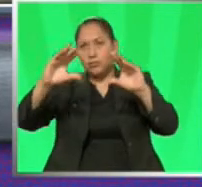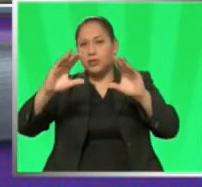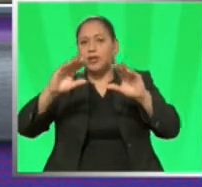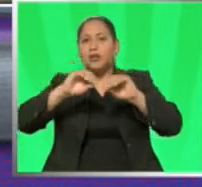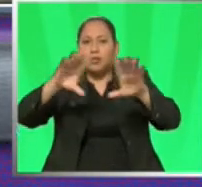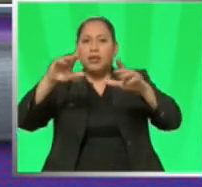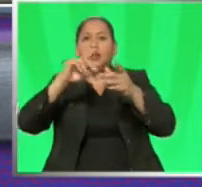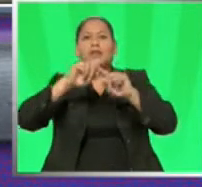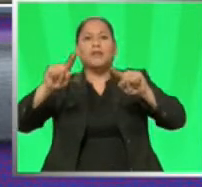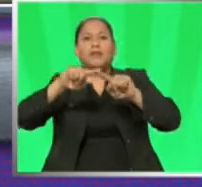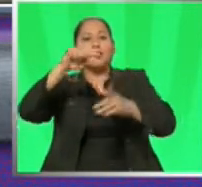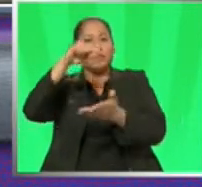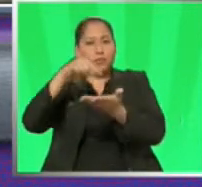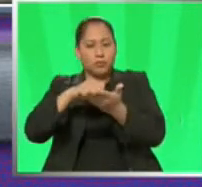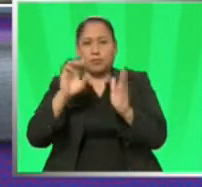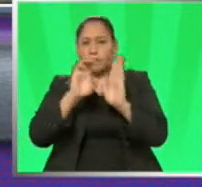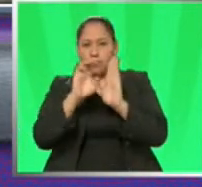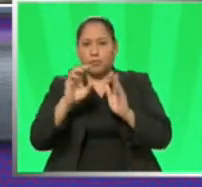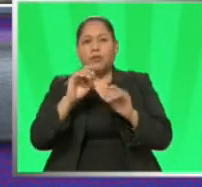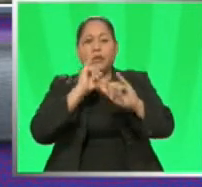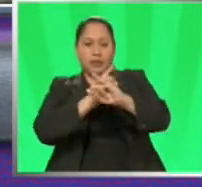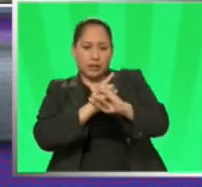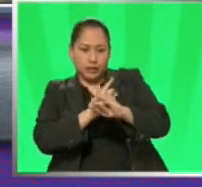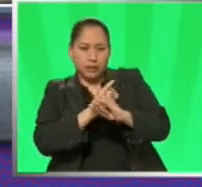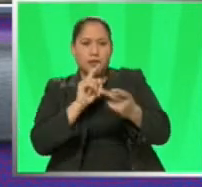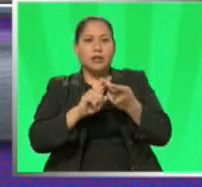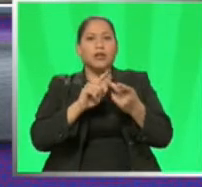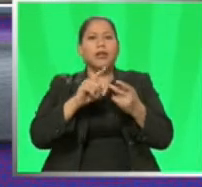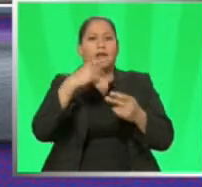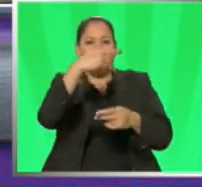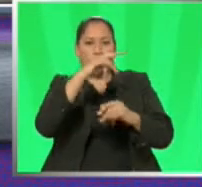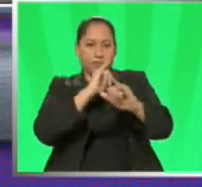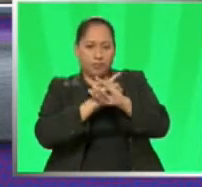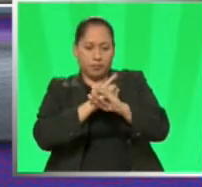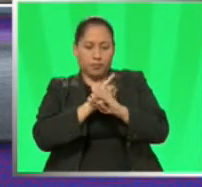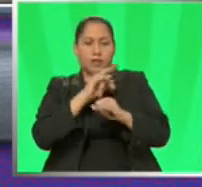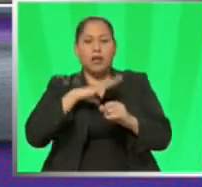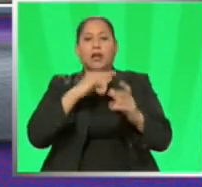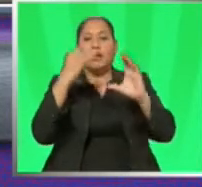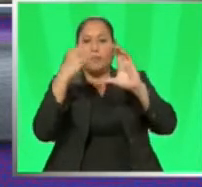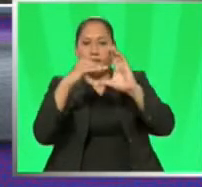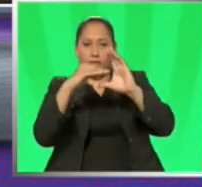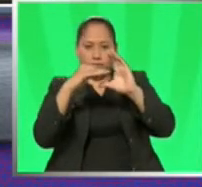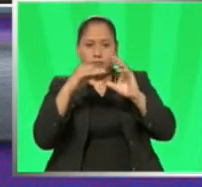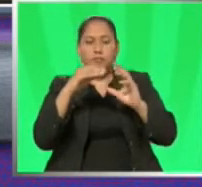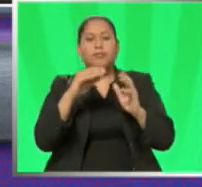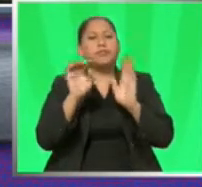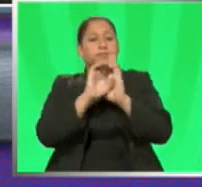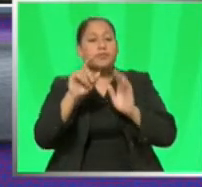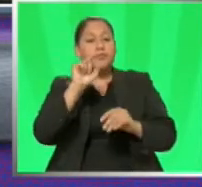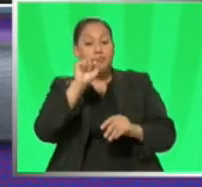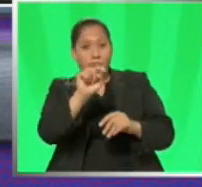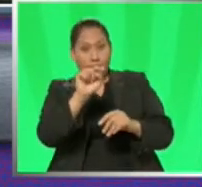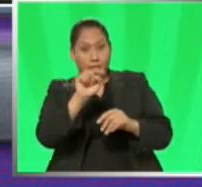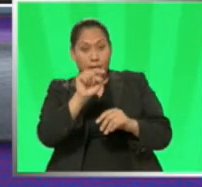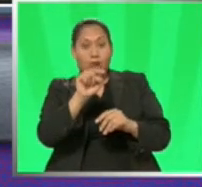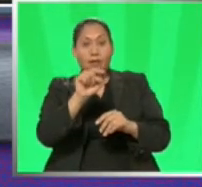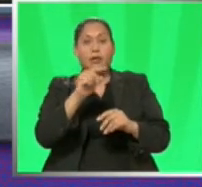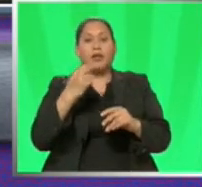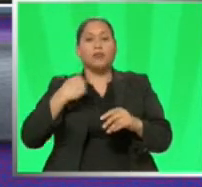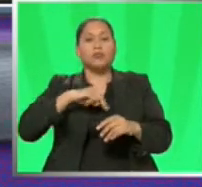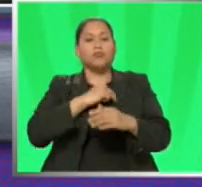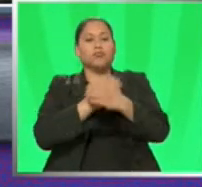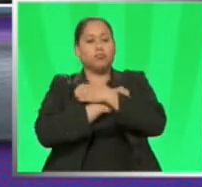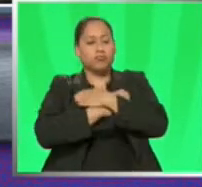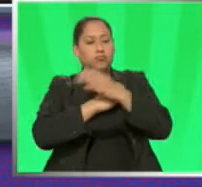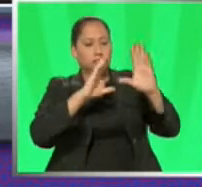diferentes puntos. Estamos en redes sociales, tenemos nuestra página de internet, tenemos Facebook, en donde educamos,